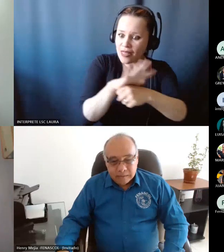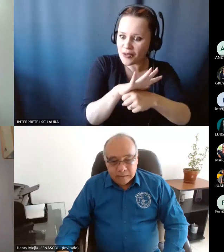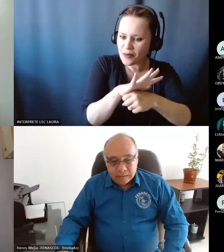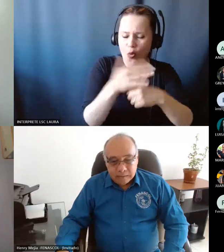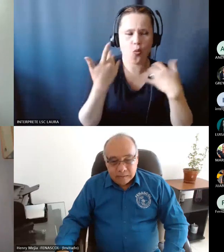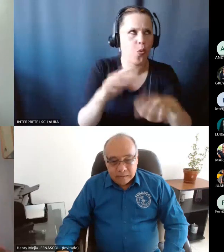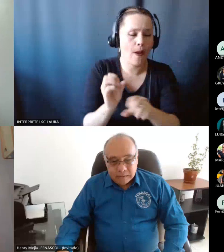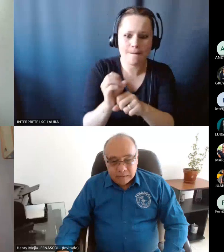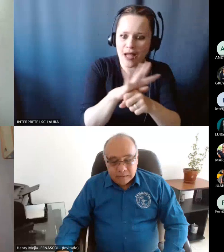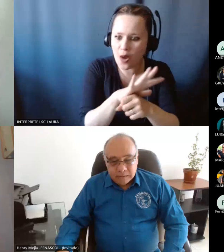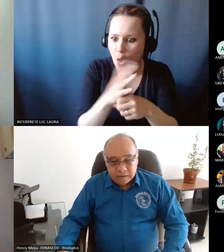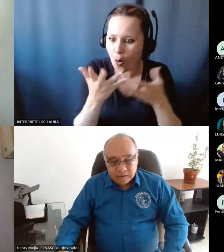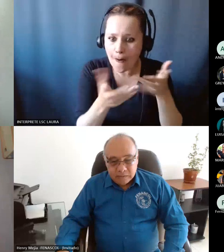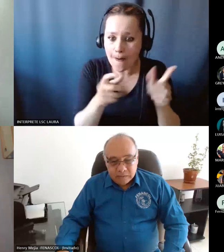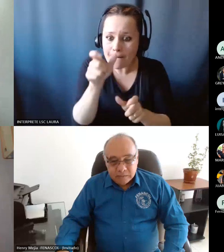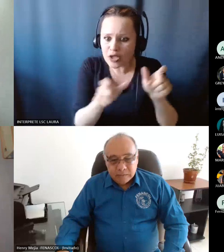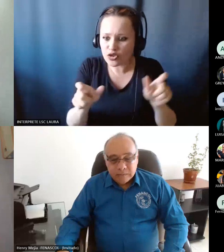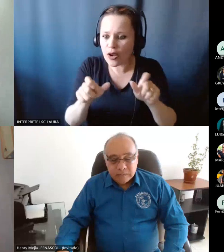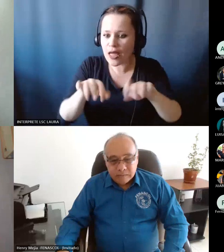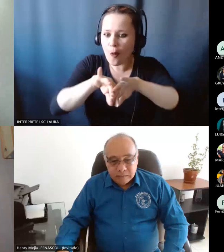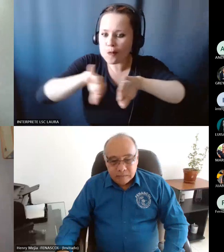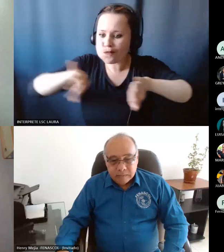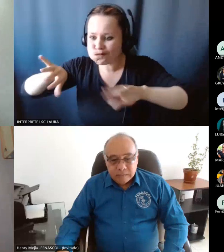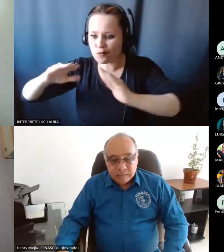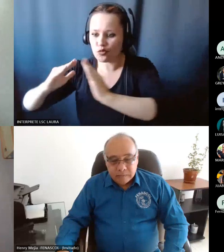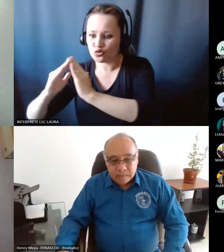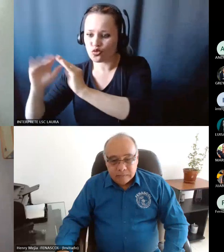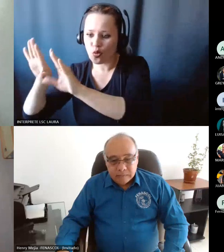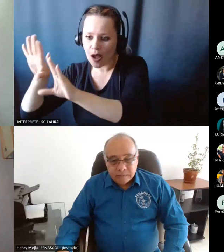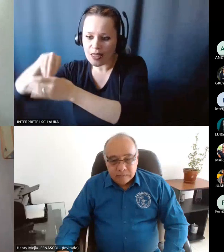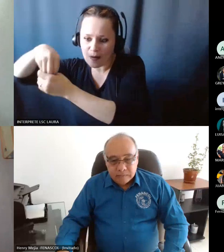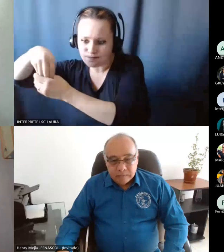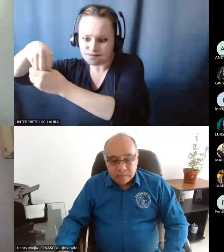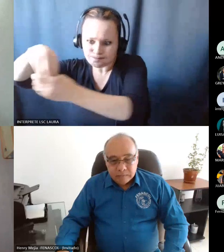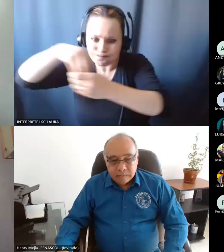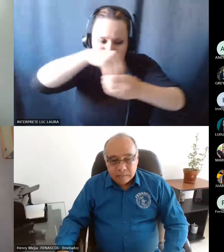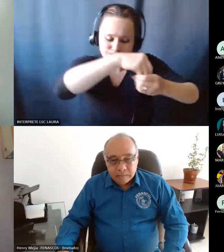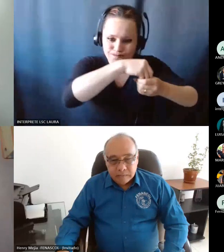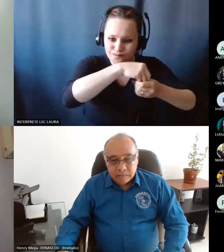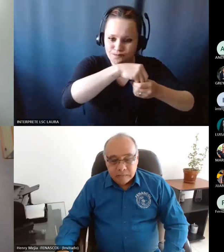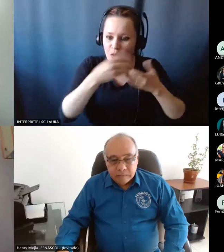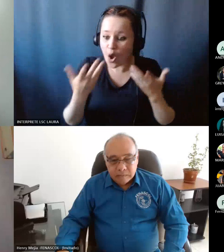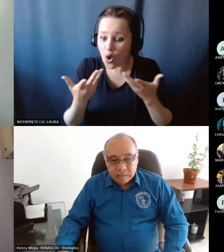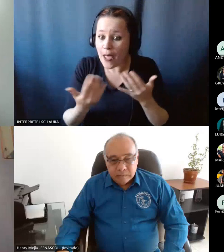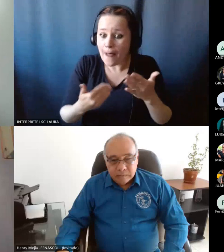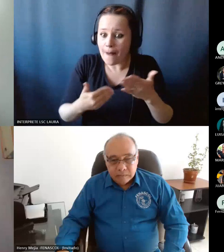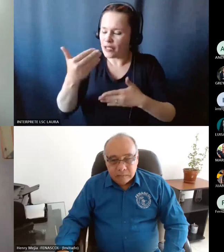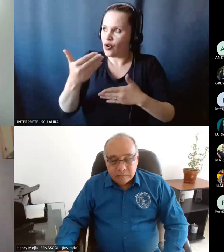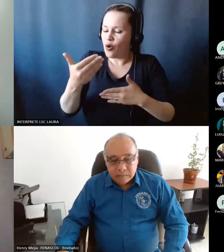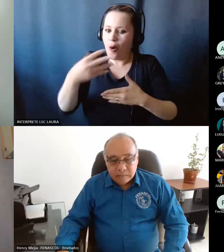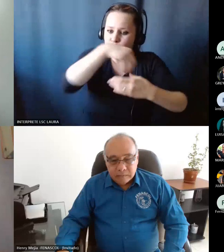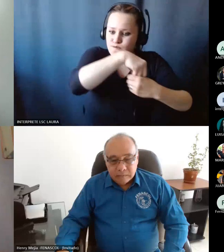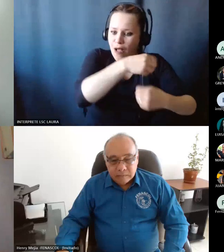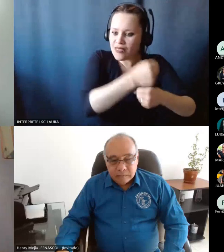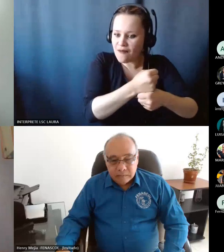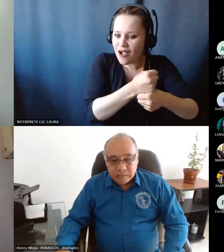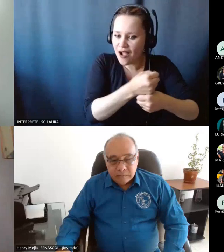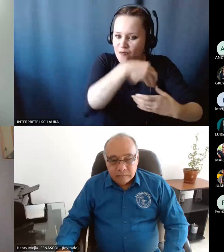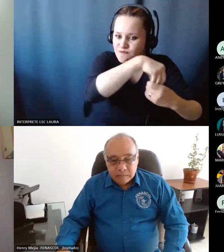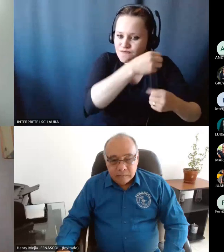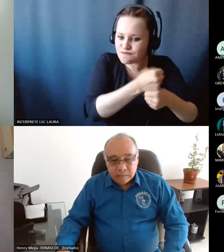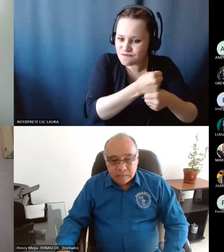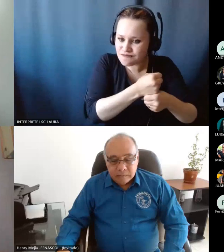comenzaron a retirar a tantas personas en la pandemia el teletrabajo y lo aprendimos con los